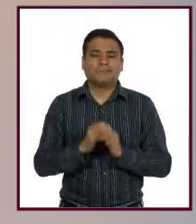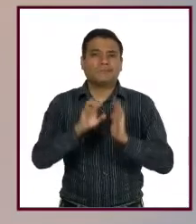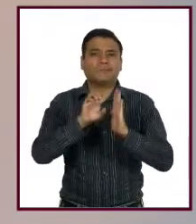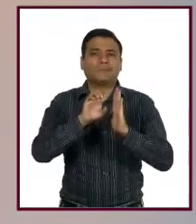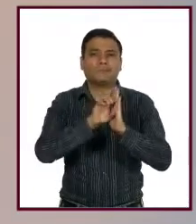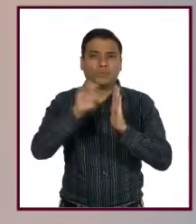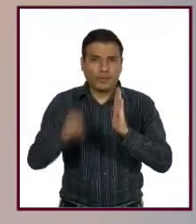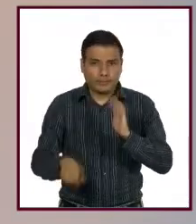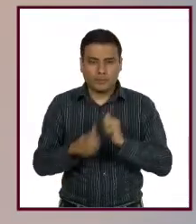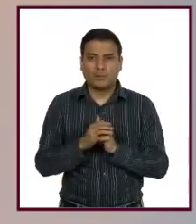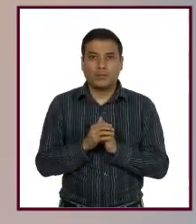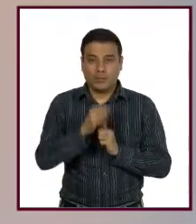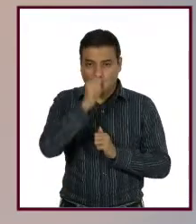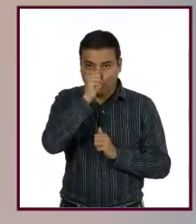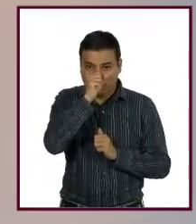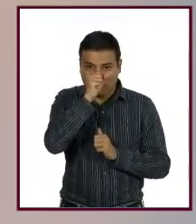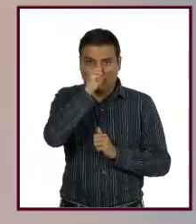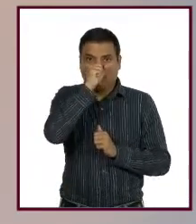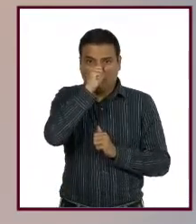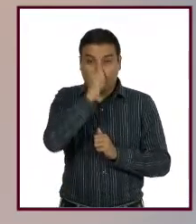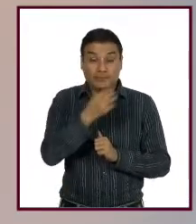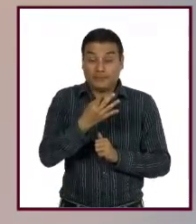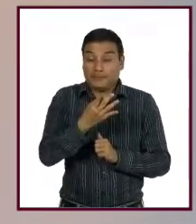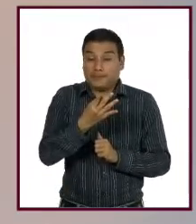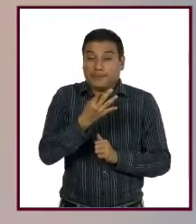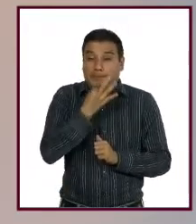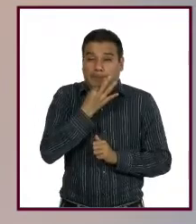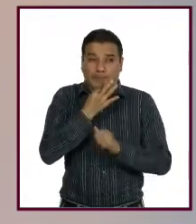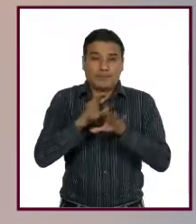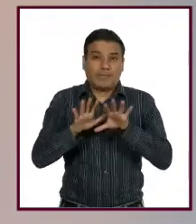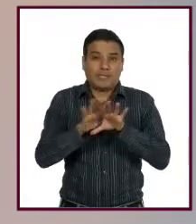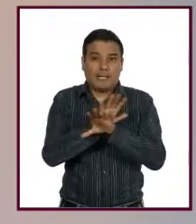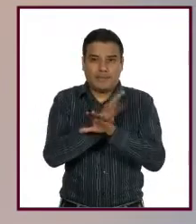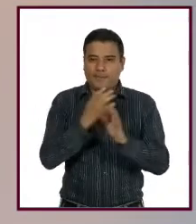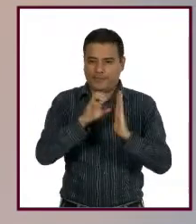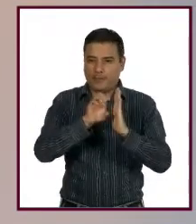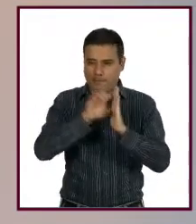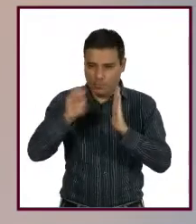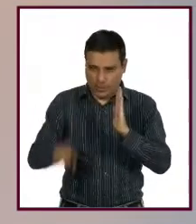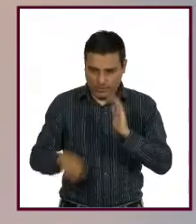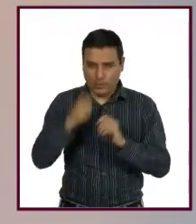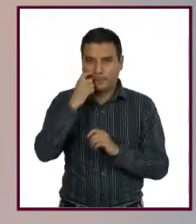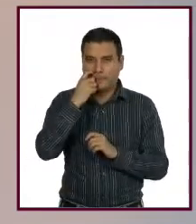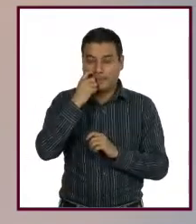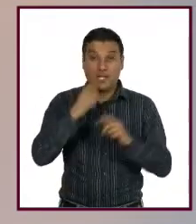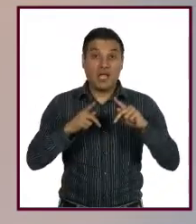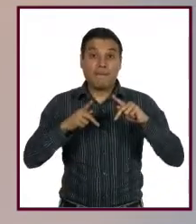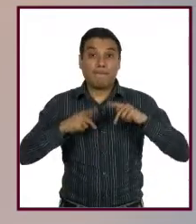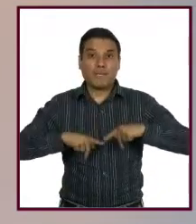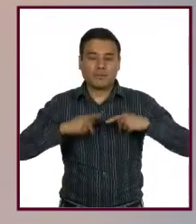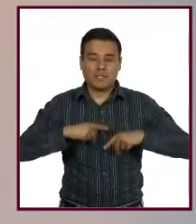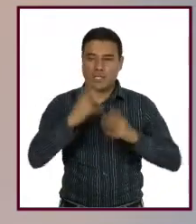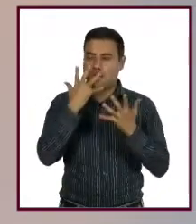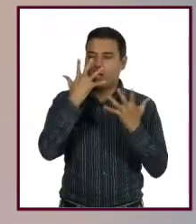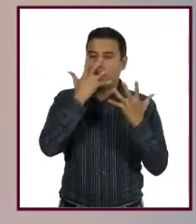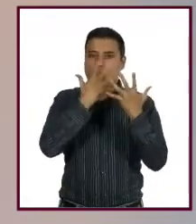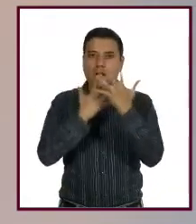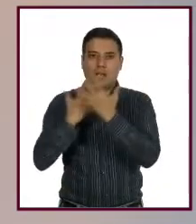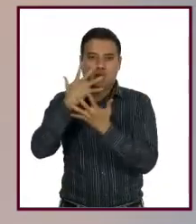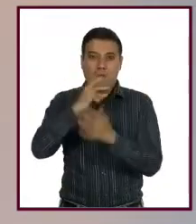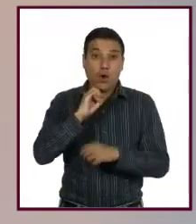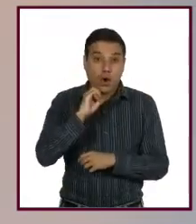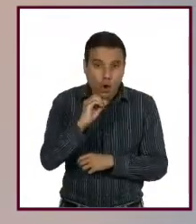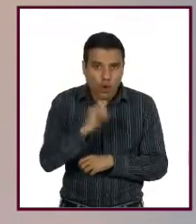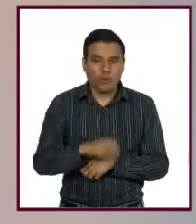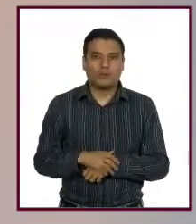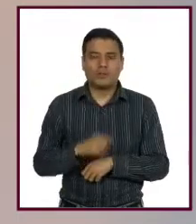efectos inmediatos o situaciones crónicas. En efectos agudos pudiera ser desorientación, labilidad emocional, es